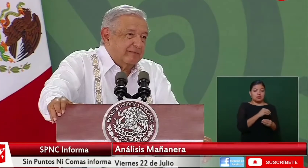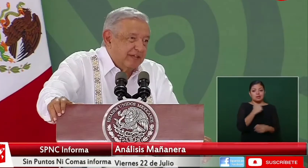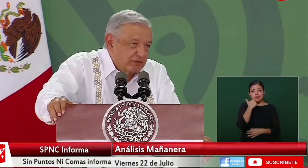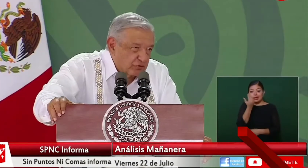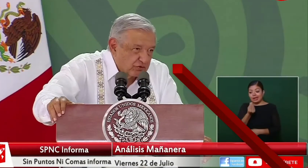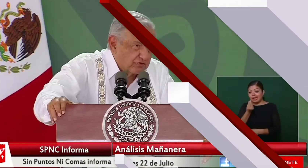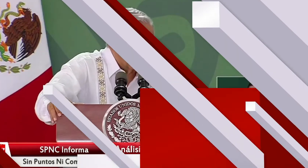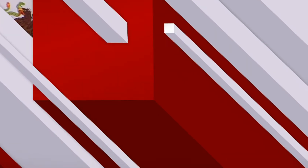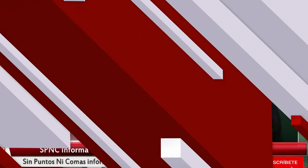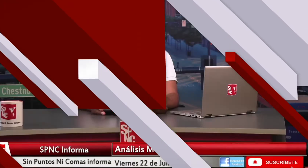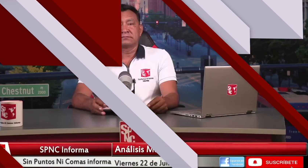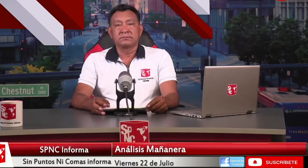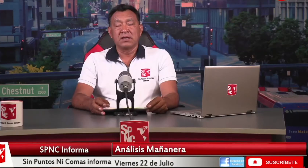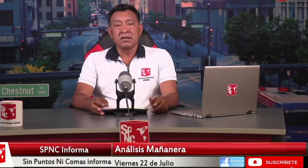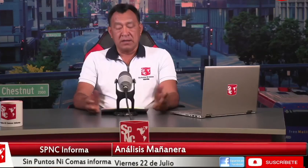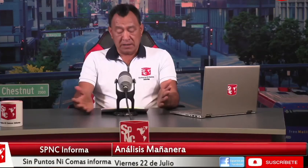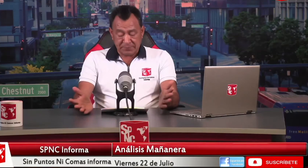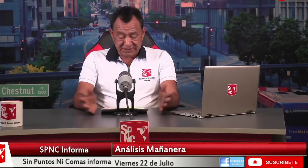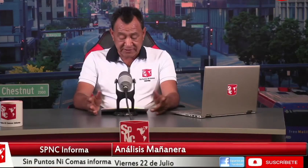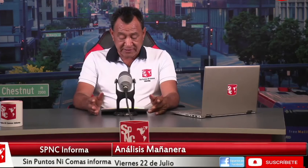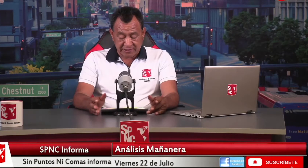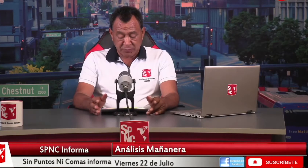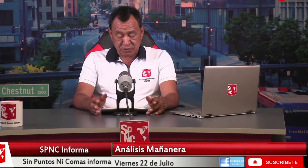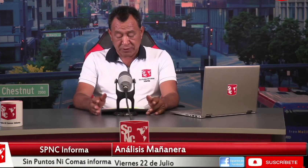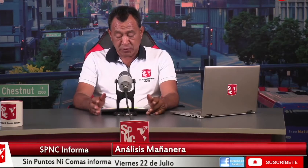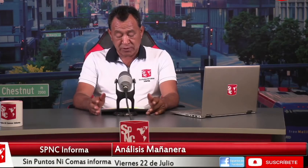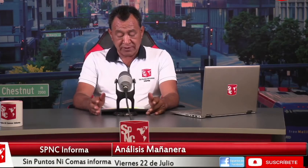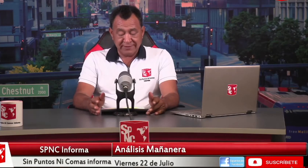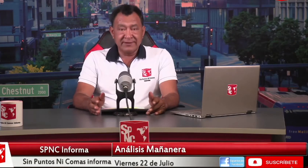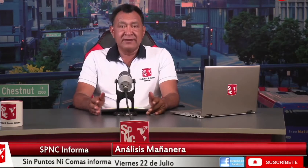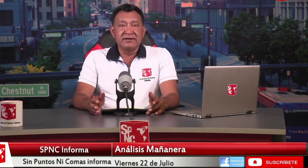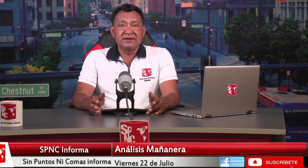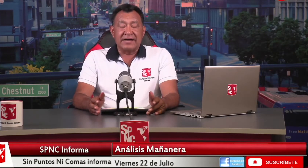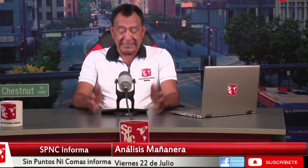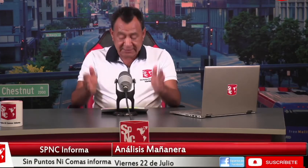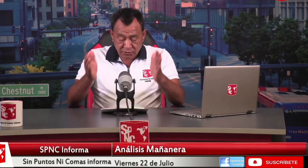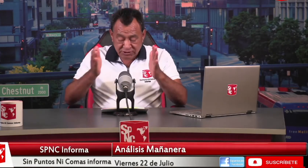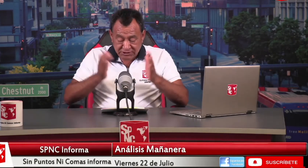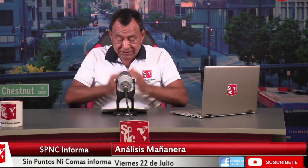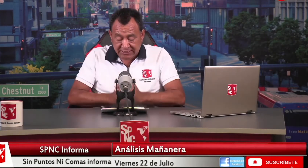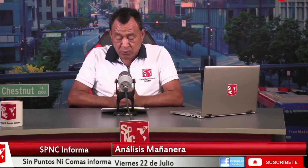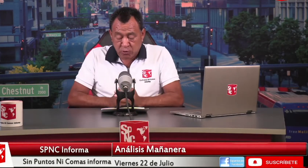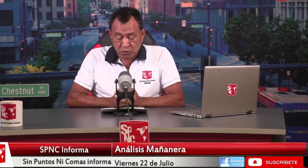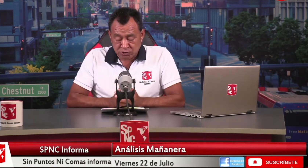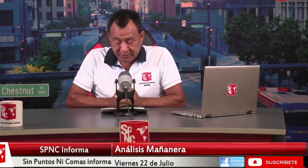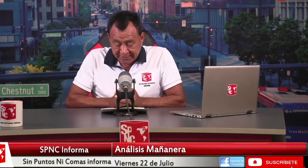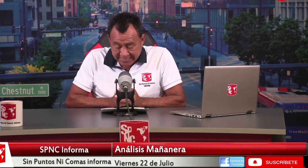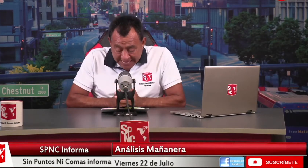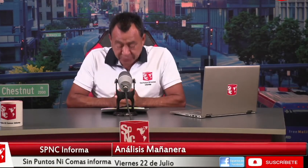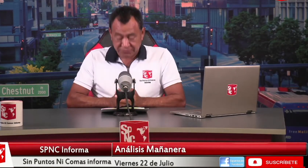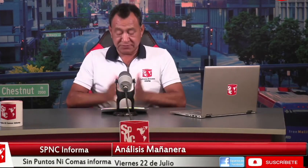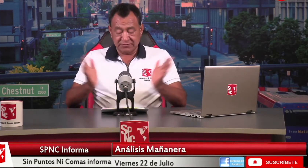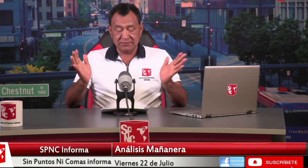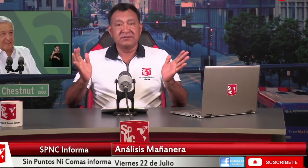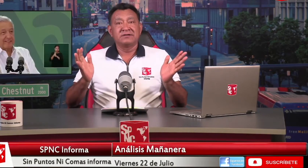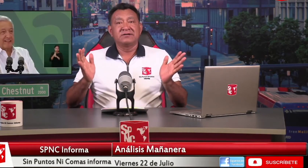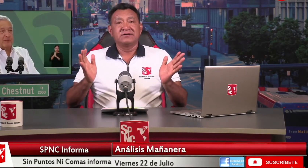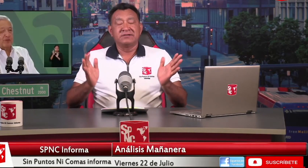en alimentos. El presidente López Obrador ha sido sincero con los